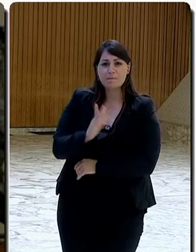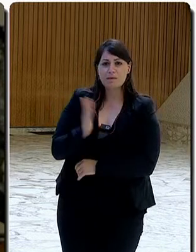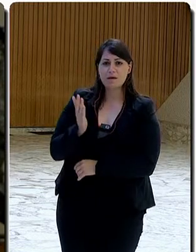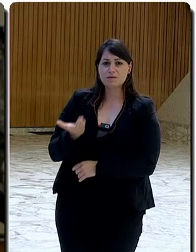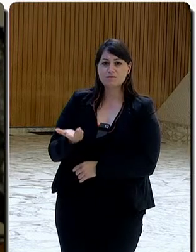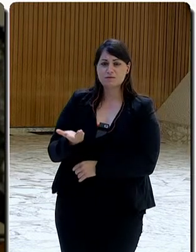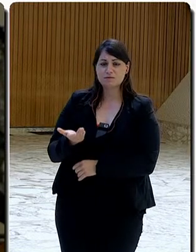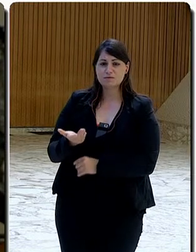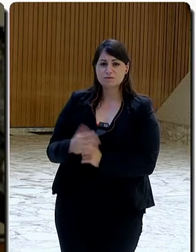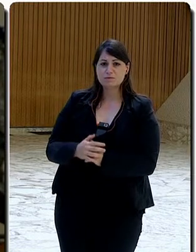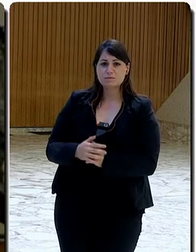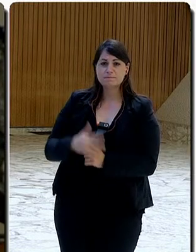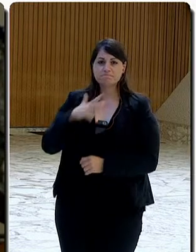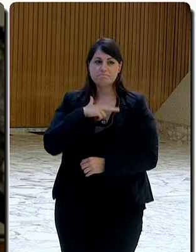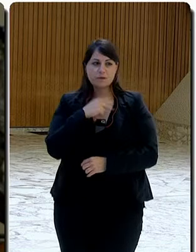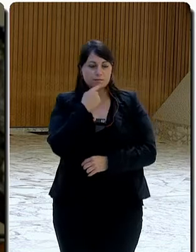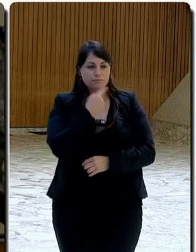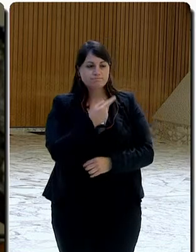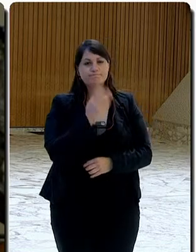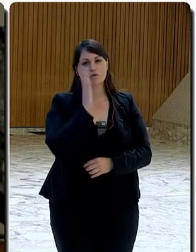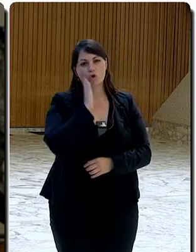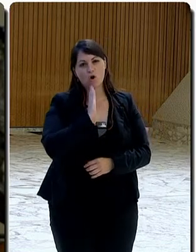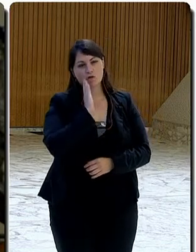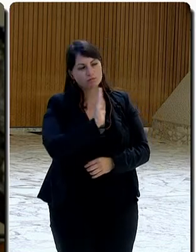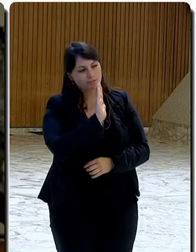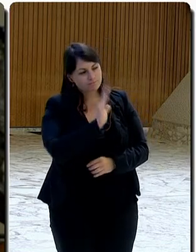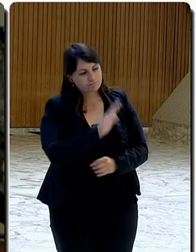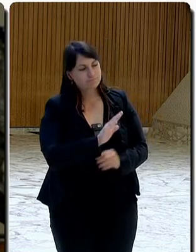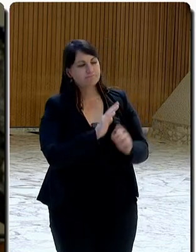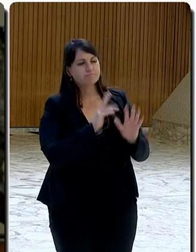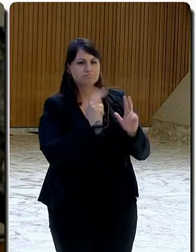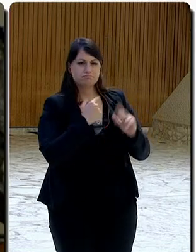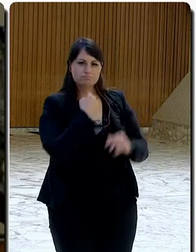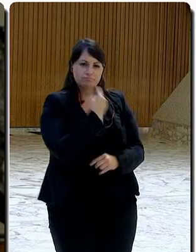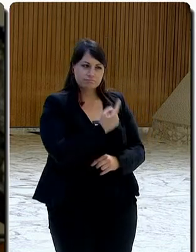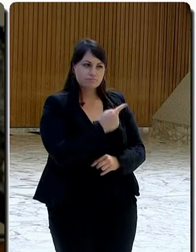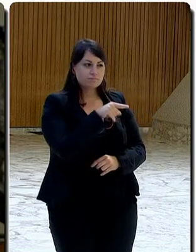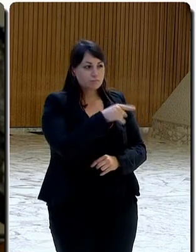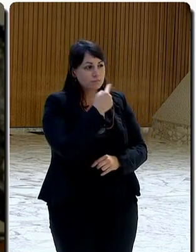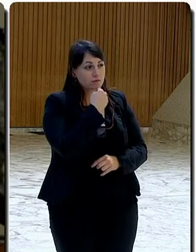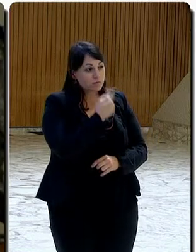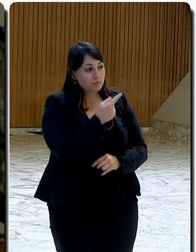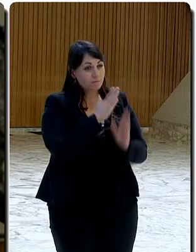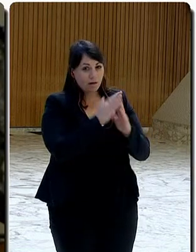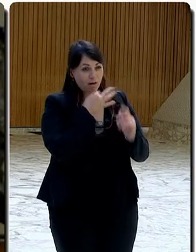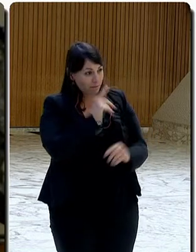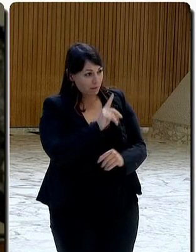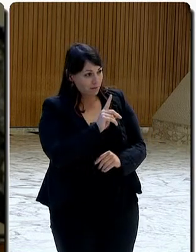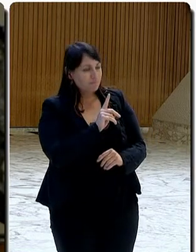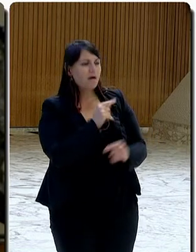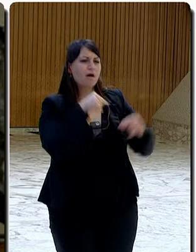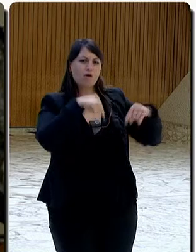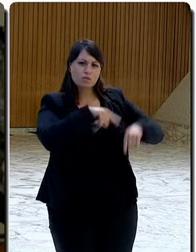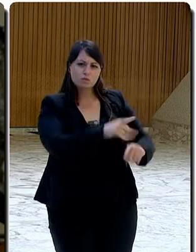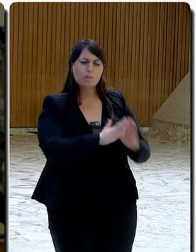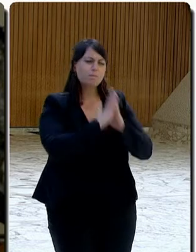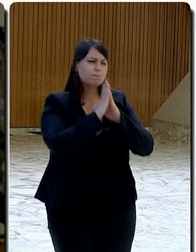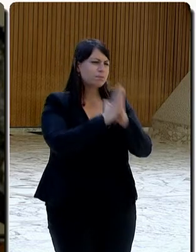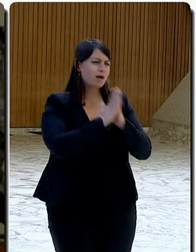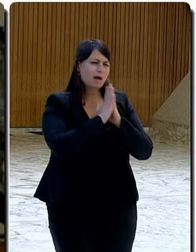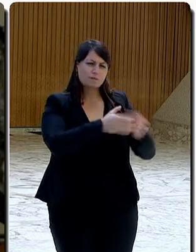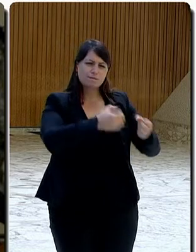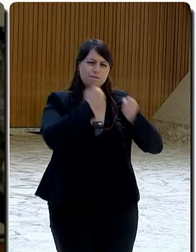El sacerdote le consoló y le dijo, dice que no sabe rezar, pero tú hoy has rezado más que yo. Vuelve a tu